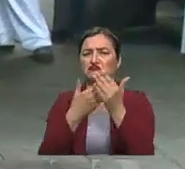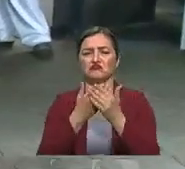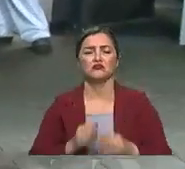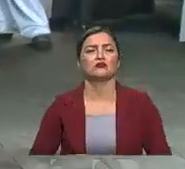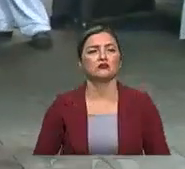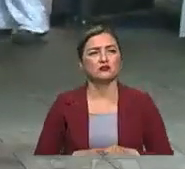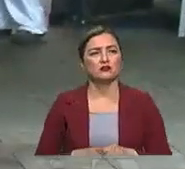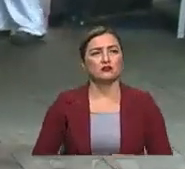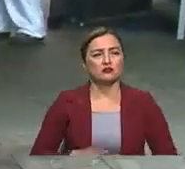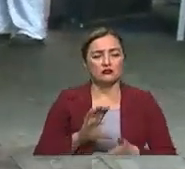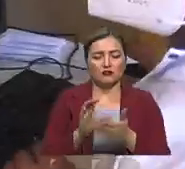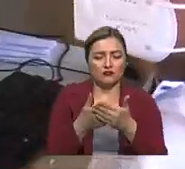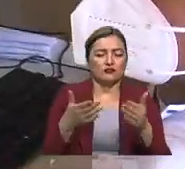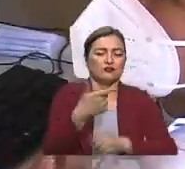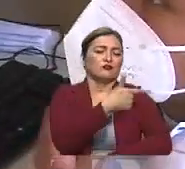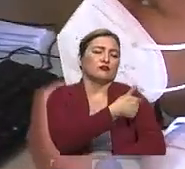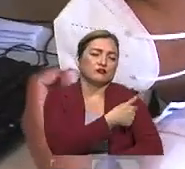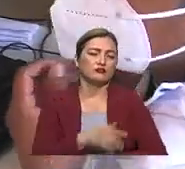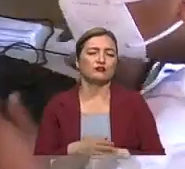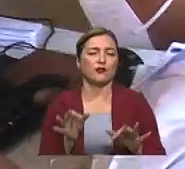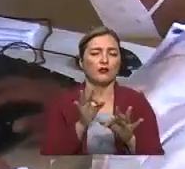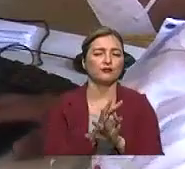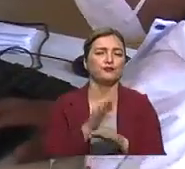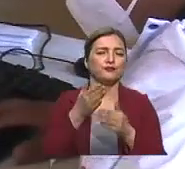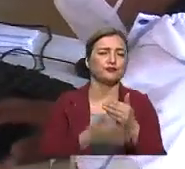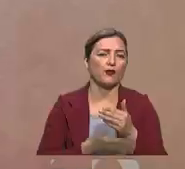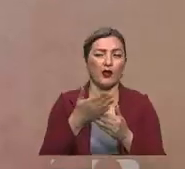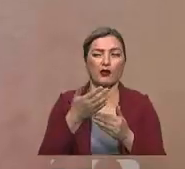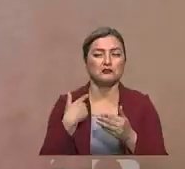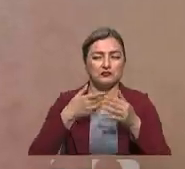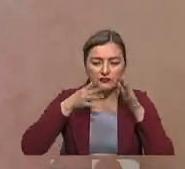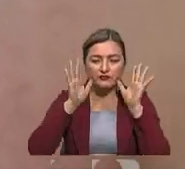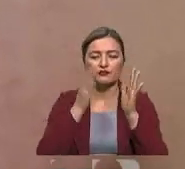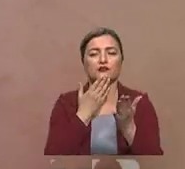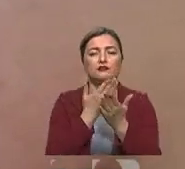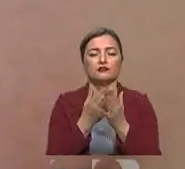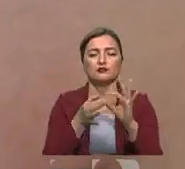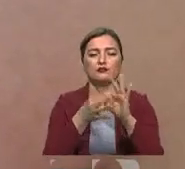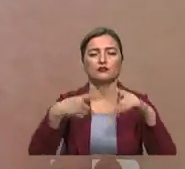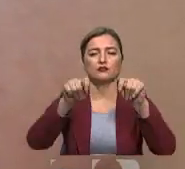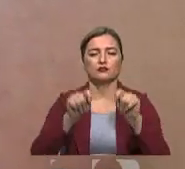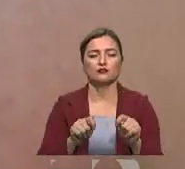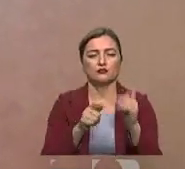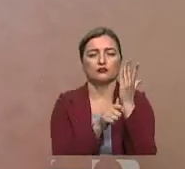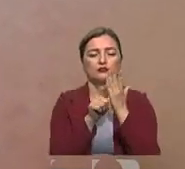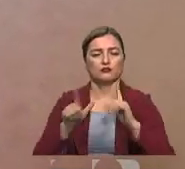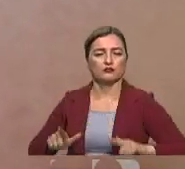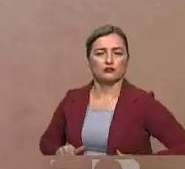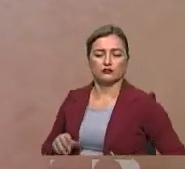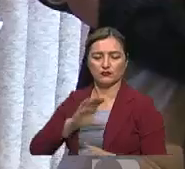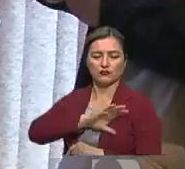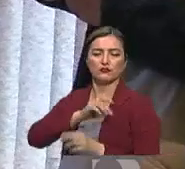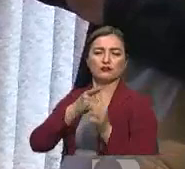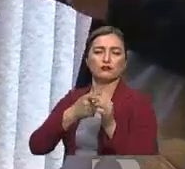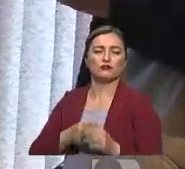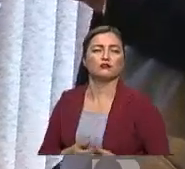apertura de este centro como punto de vacunación, que estará funcionando hasta diciembre, se da gracias a un convenio entre el Ministerio de Salud y el municipio de